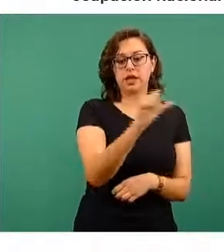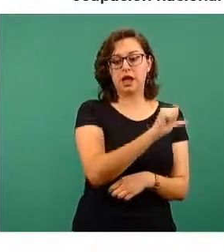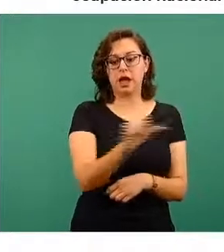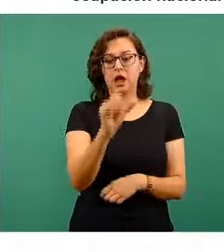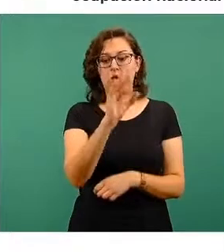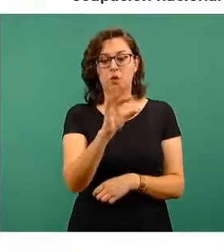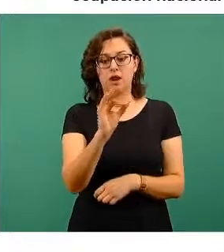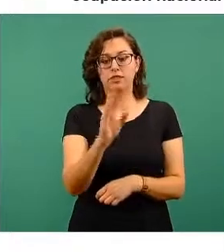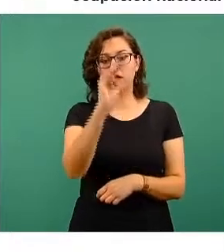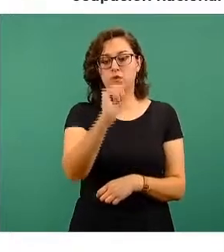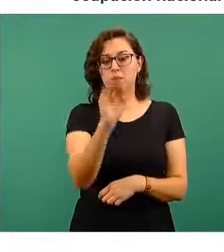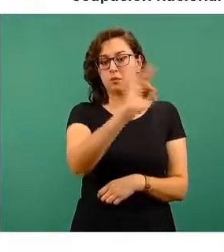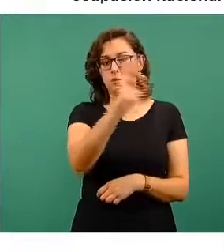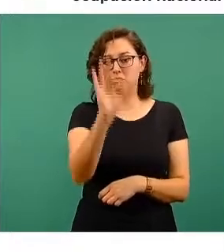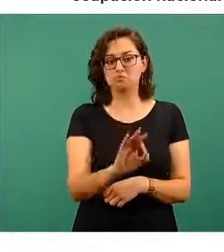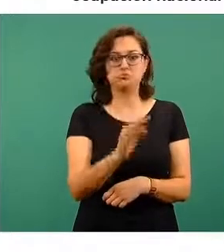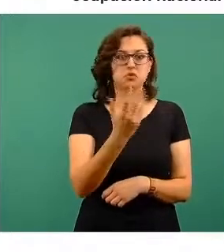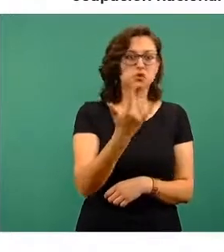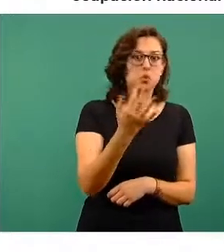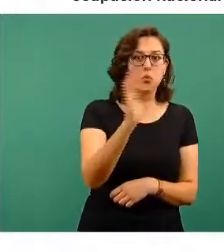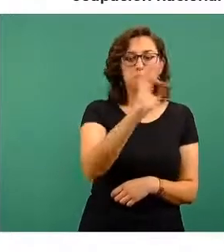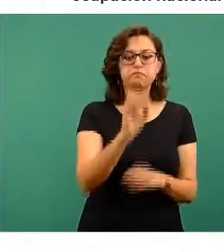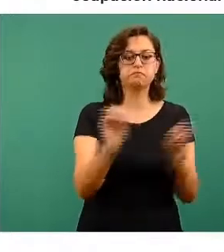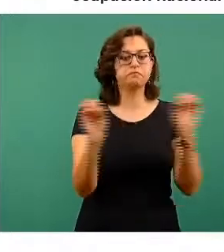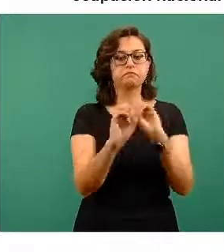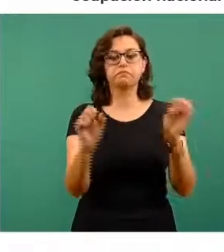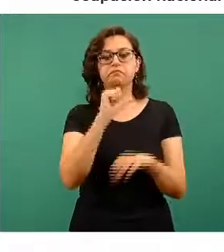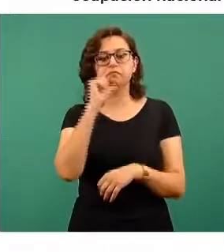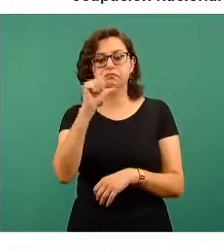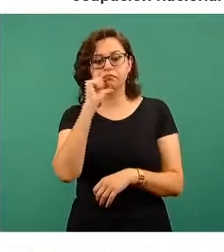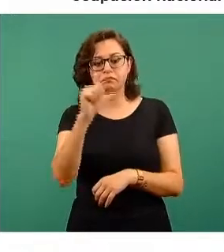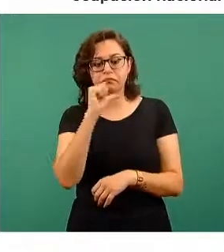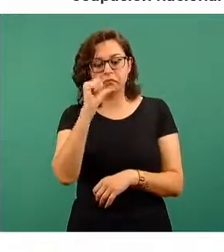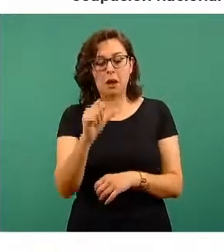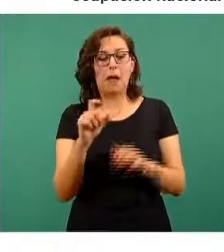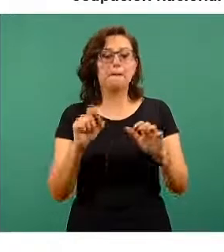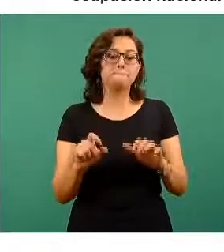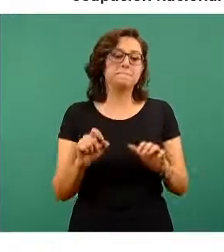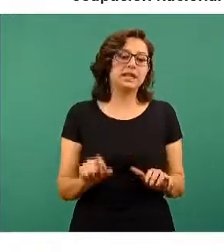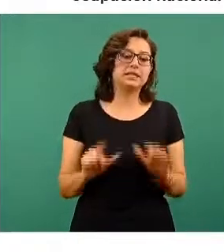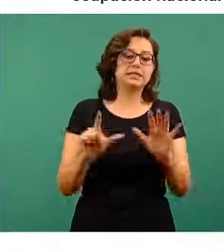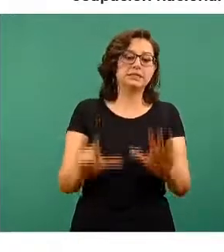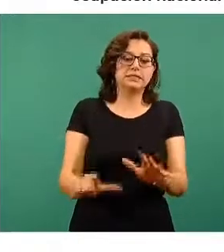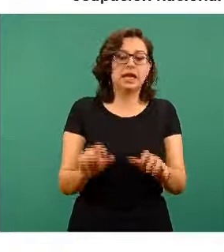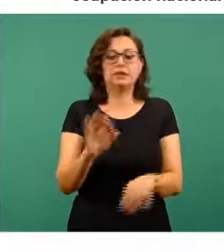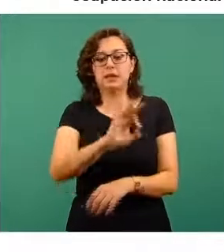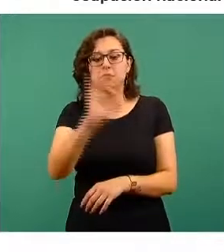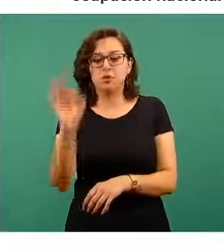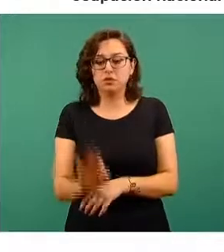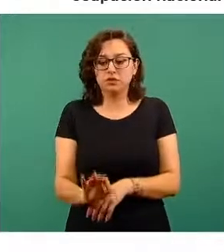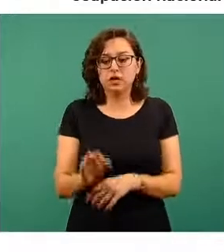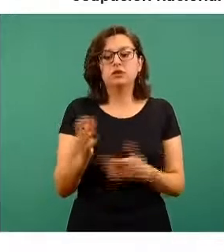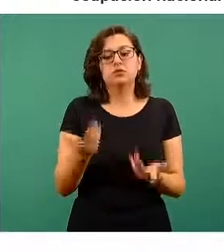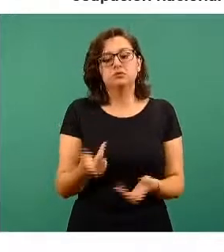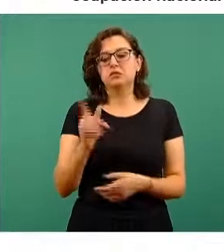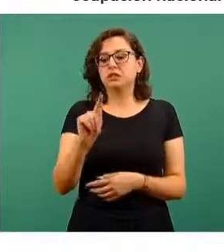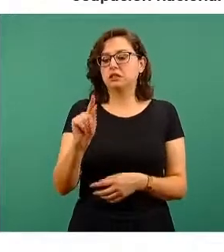por debajo del 50%, y 27 entidades inclusive con menos del 30%, lo cual nos